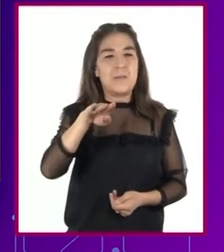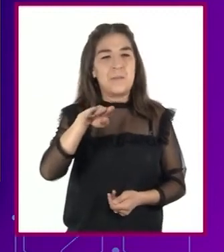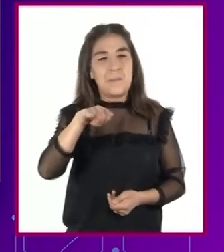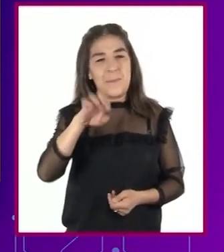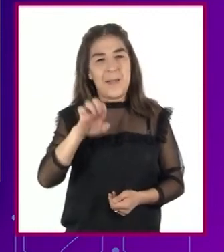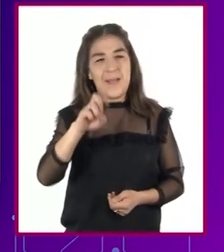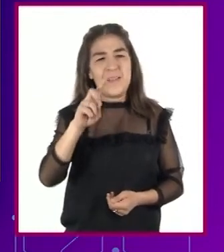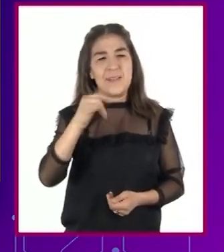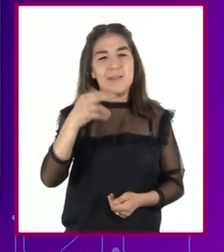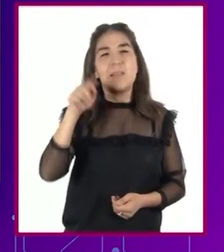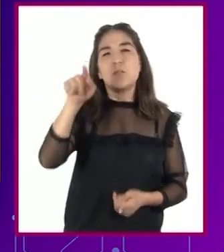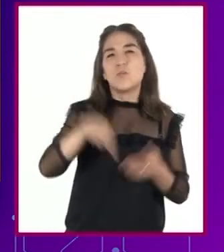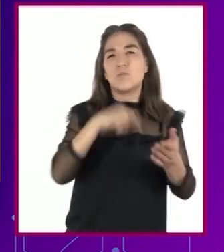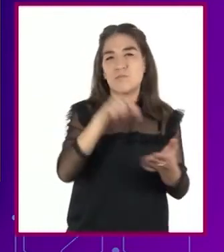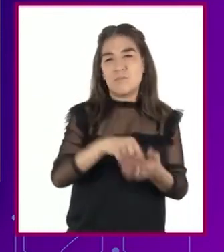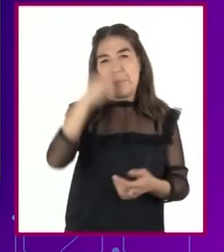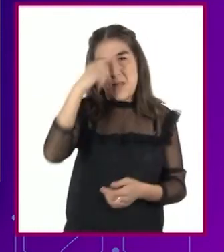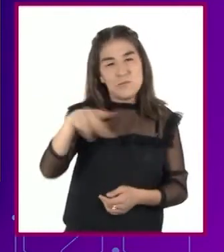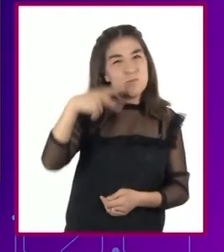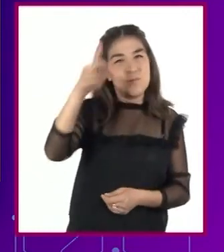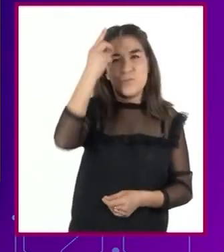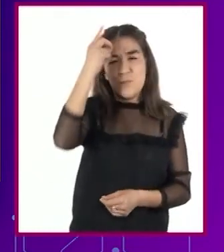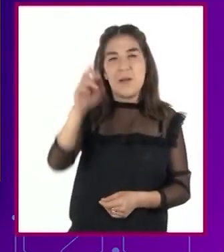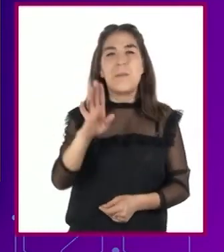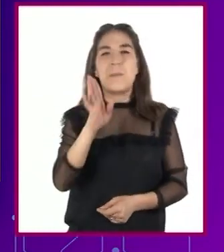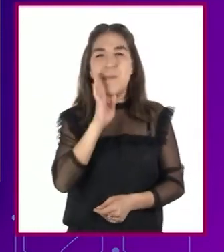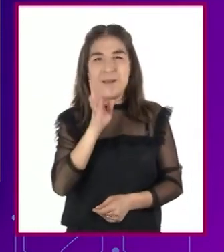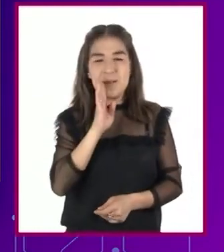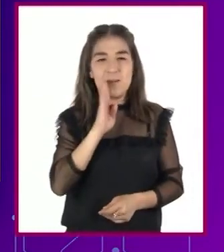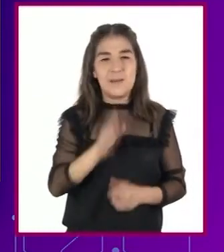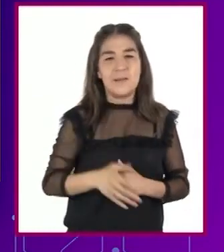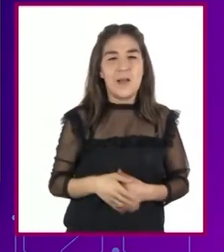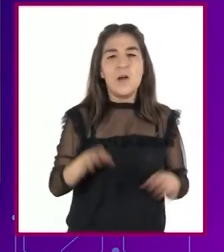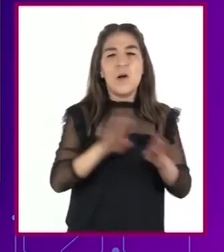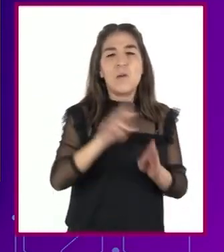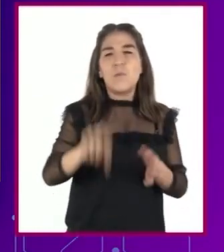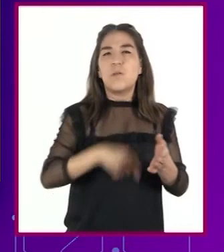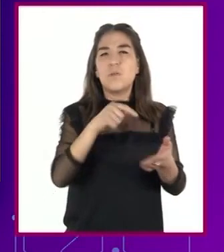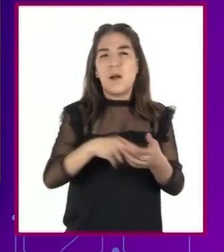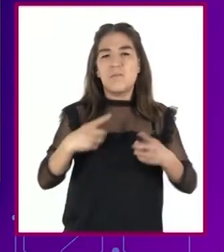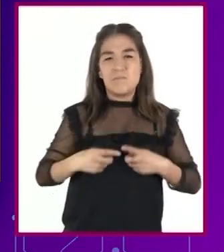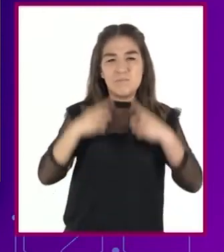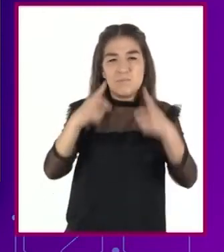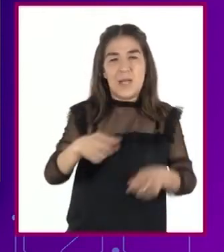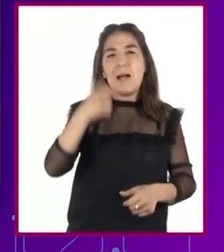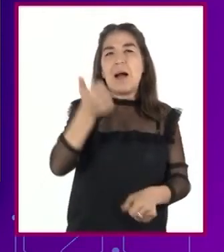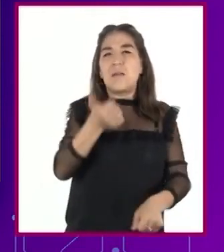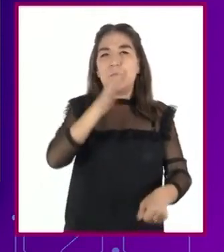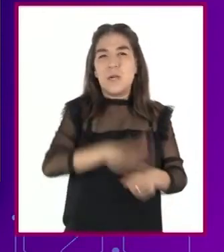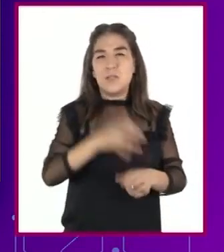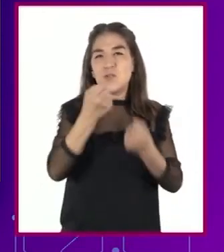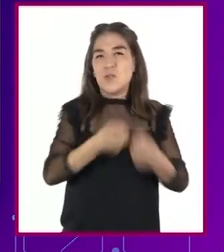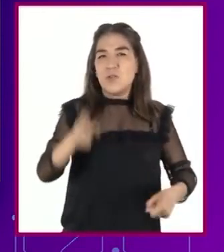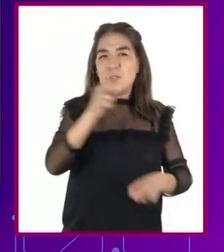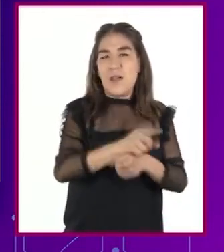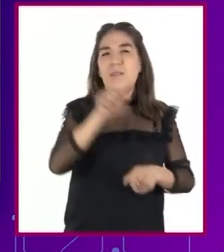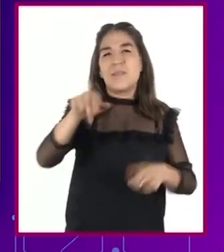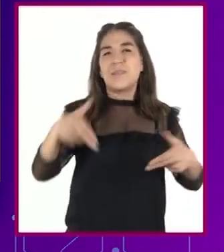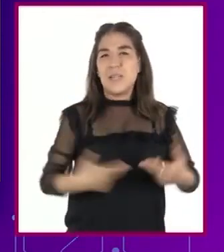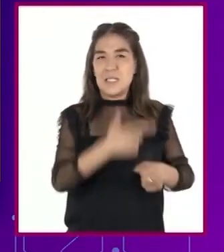de Bélgica. La Saag y Danzig fueron entregadas a la administración de la Sociedad de